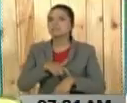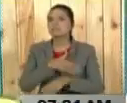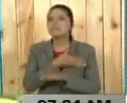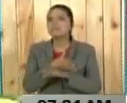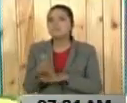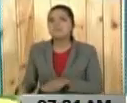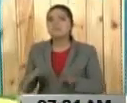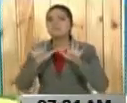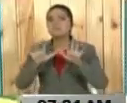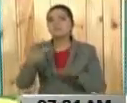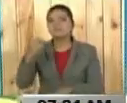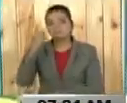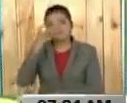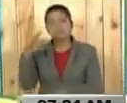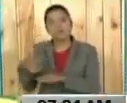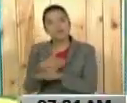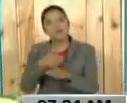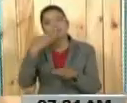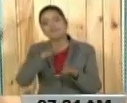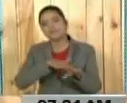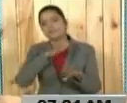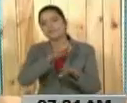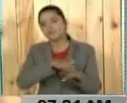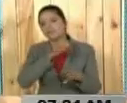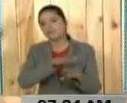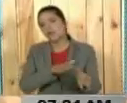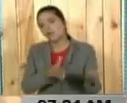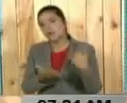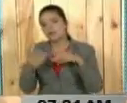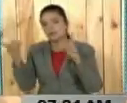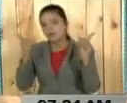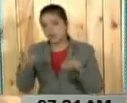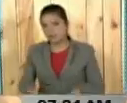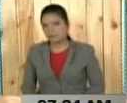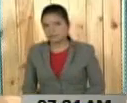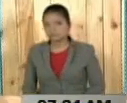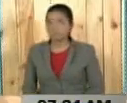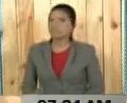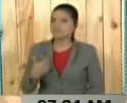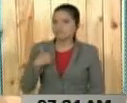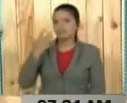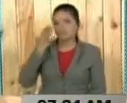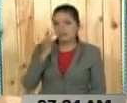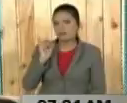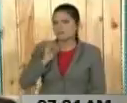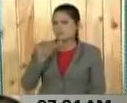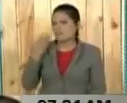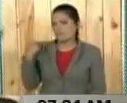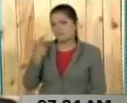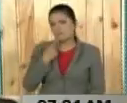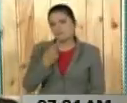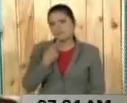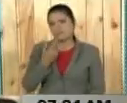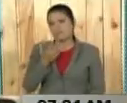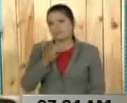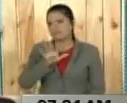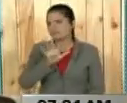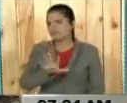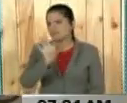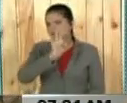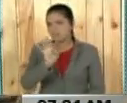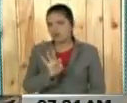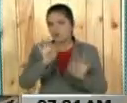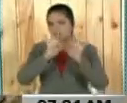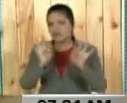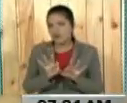tanto tiempo de que el gobierno nos ha llamado a dialogar? Bueno, mira, yo creo que eso es una expresión de lo que estábamos hablando. Son facciones que